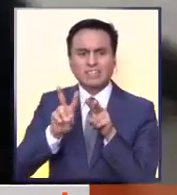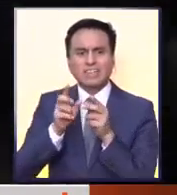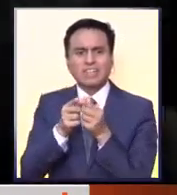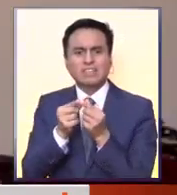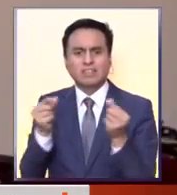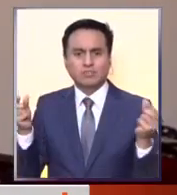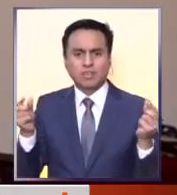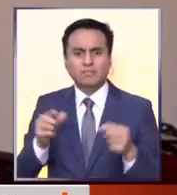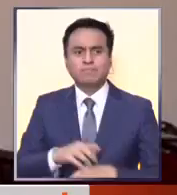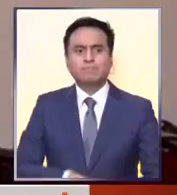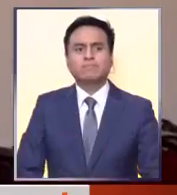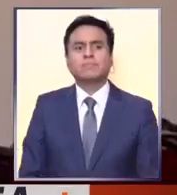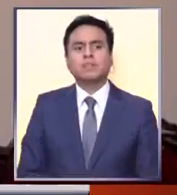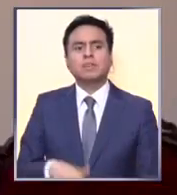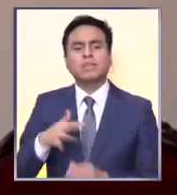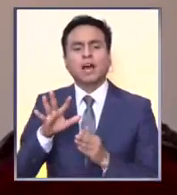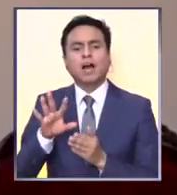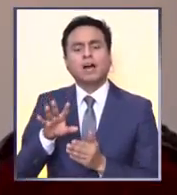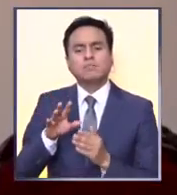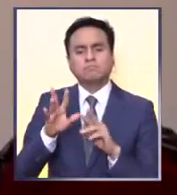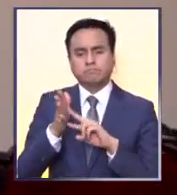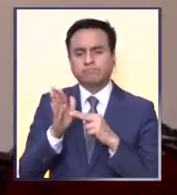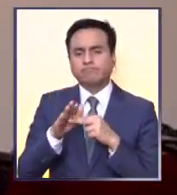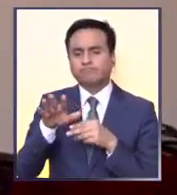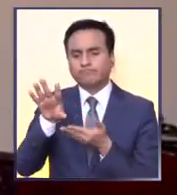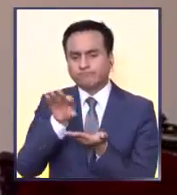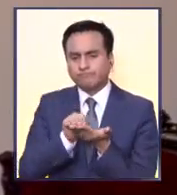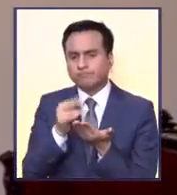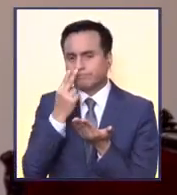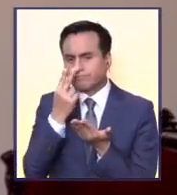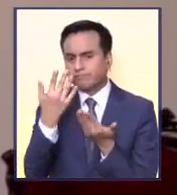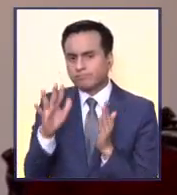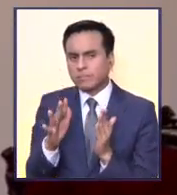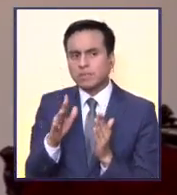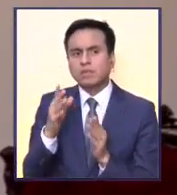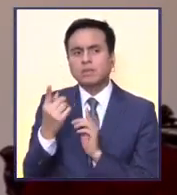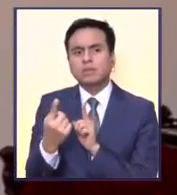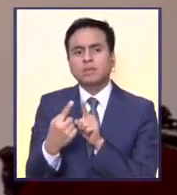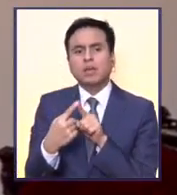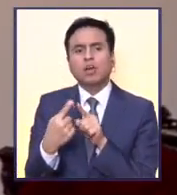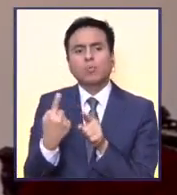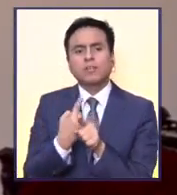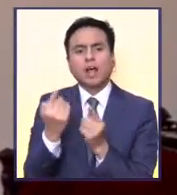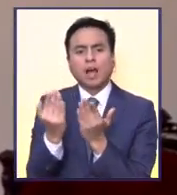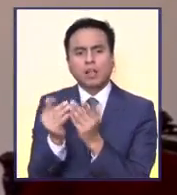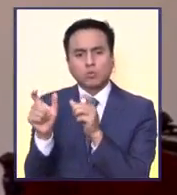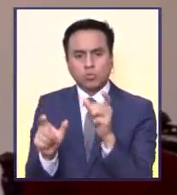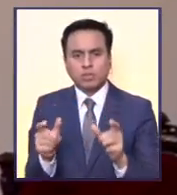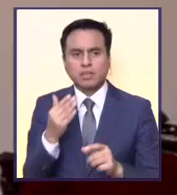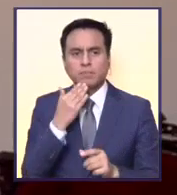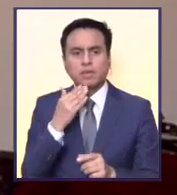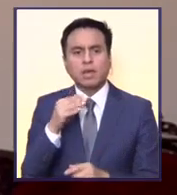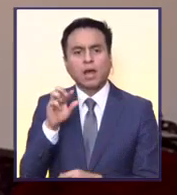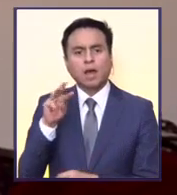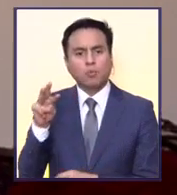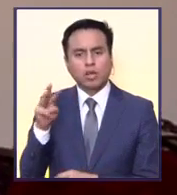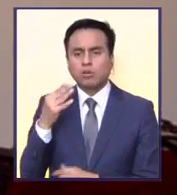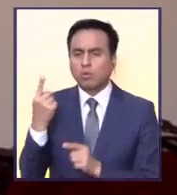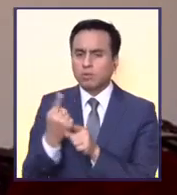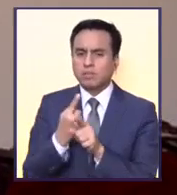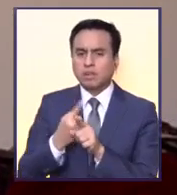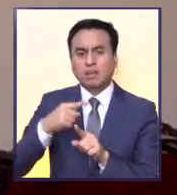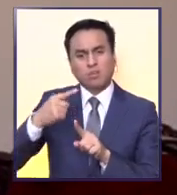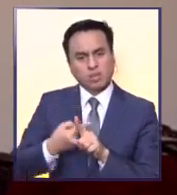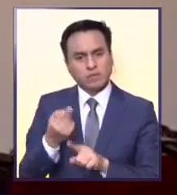nacional ya tomamos carta en el asunto personalmente voy a conversar no solo con los alumnos sino que también con los apoderados para que esto no